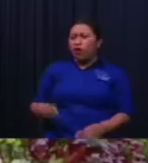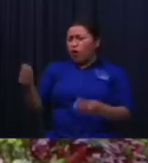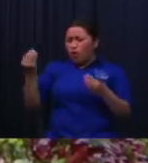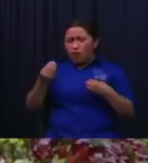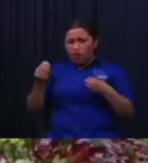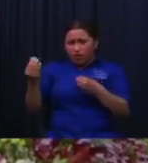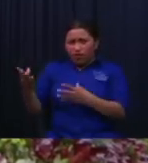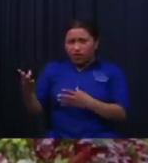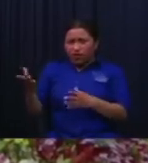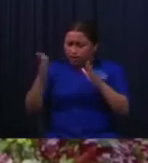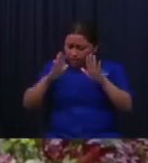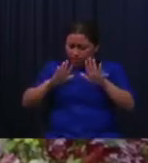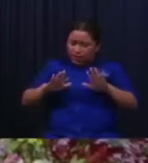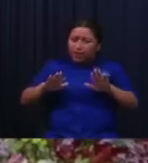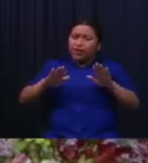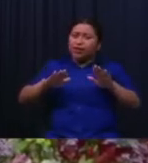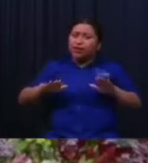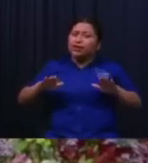Tranquilo.